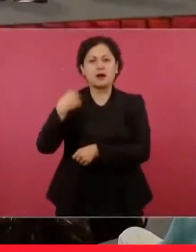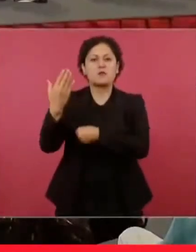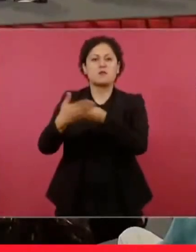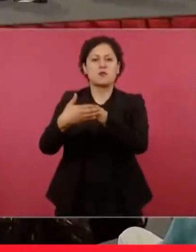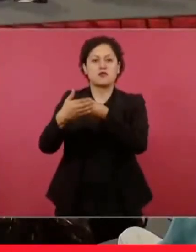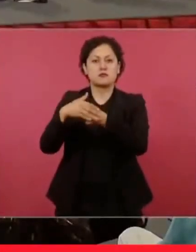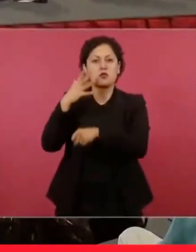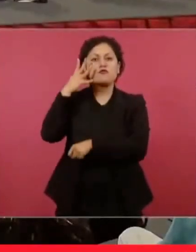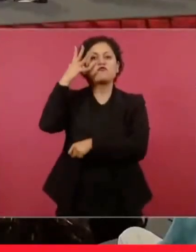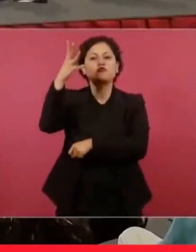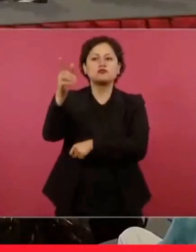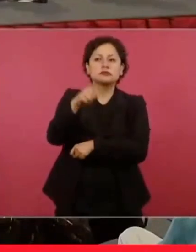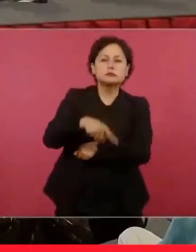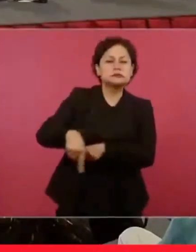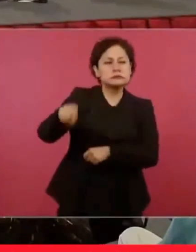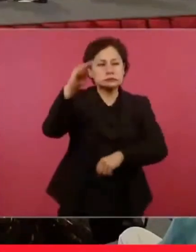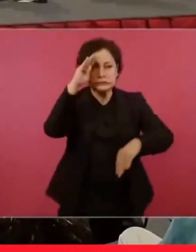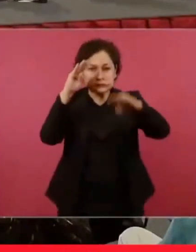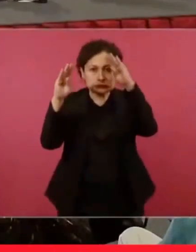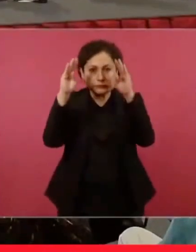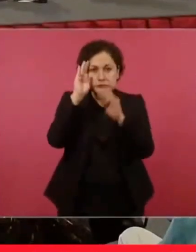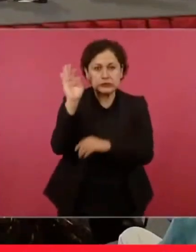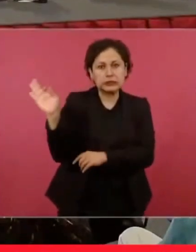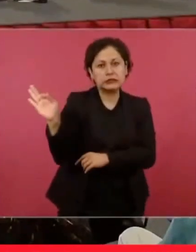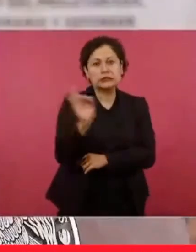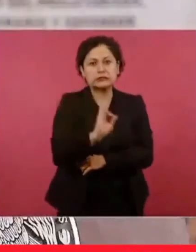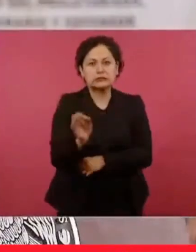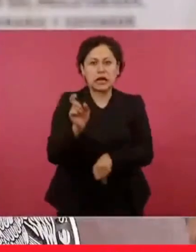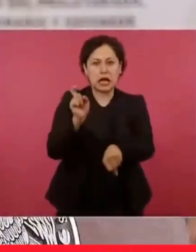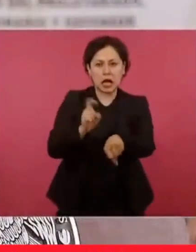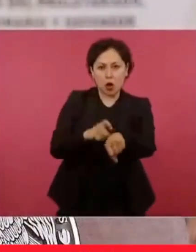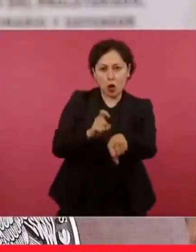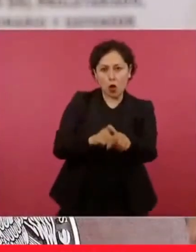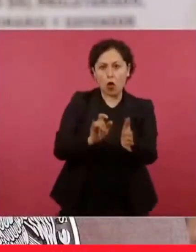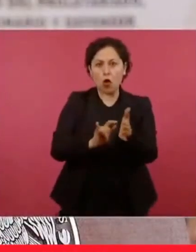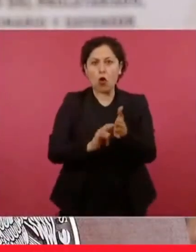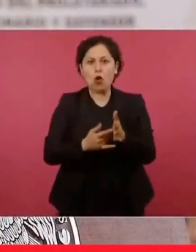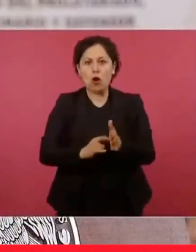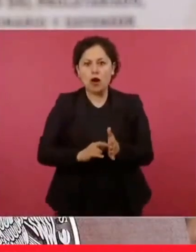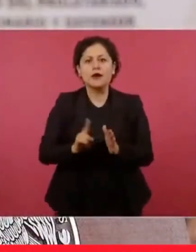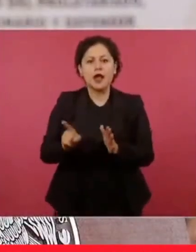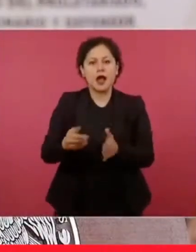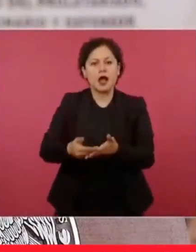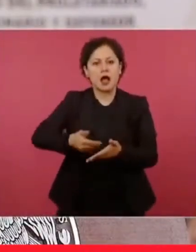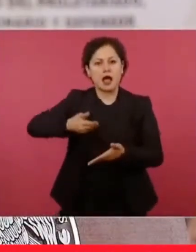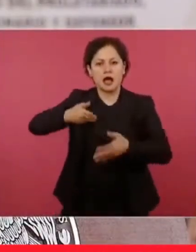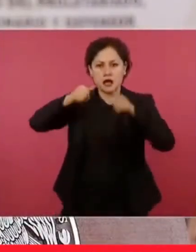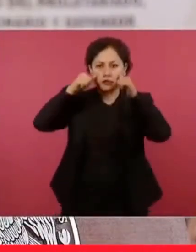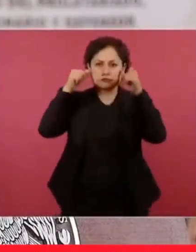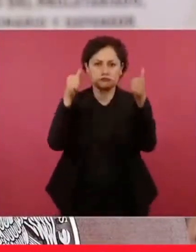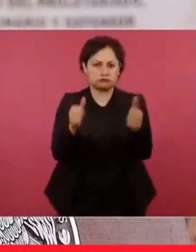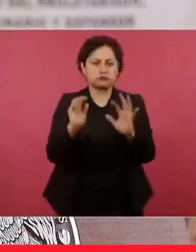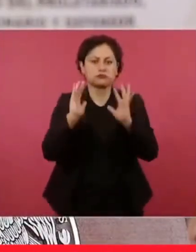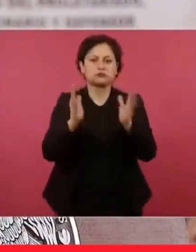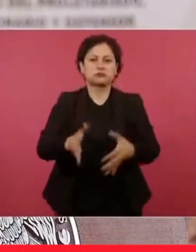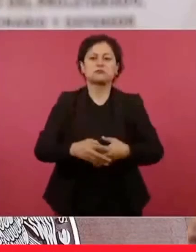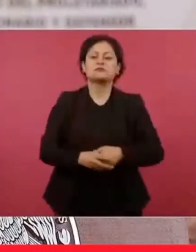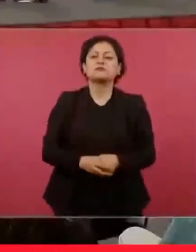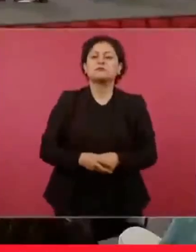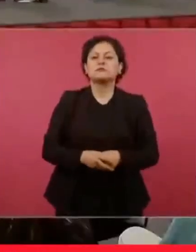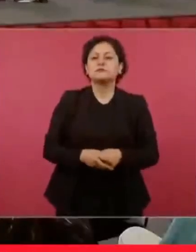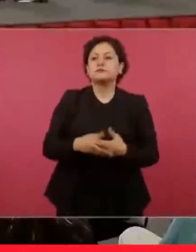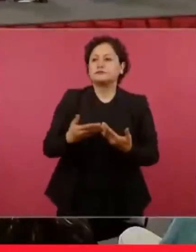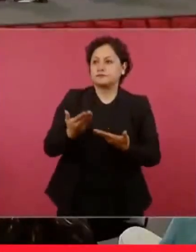van a ser las demandas que tenemos de manera diaria, horaria y, por supuesto, instantánea. De forma adicional, se ha preparado,